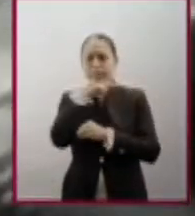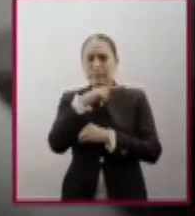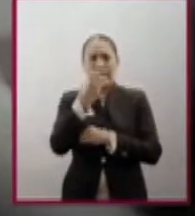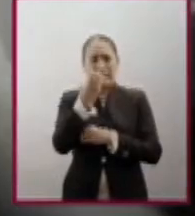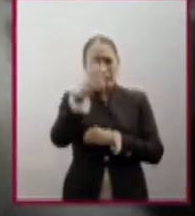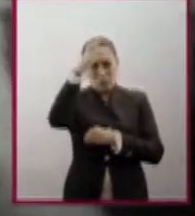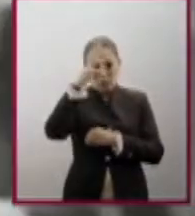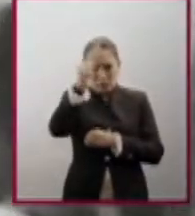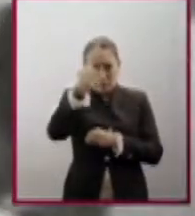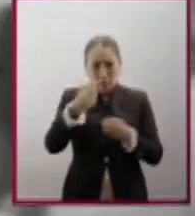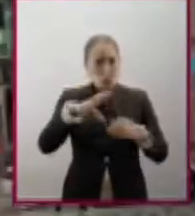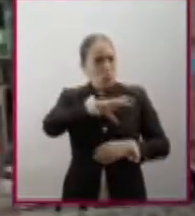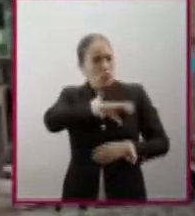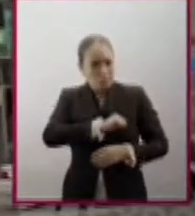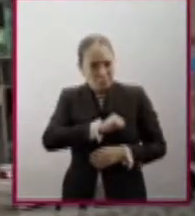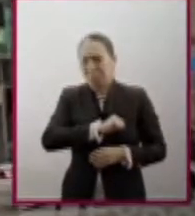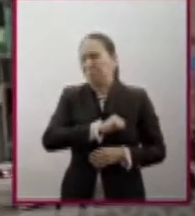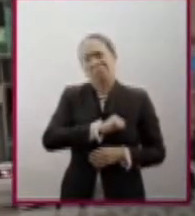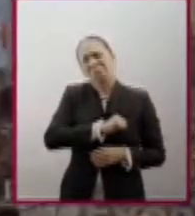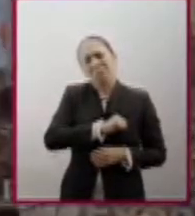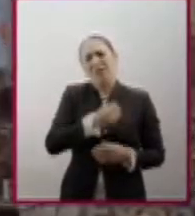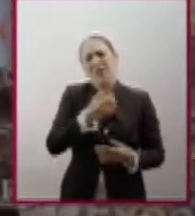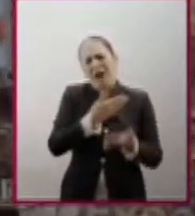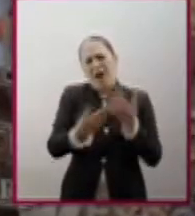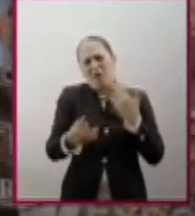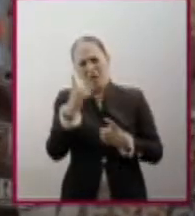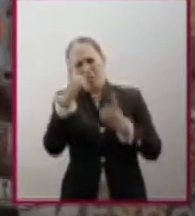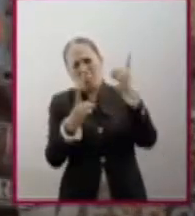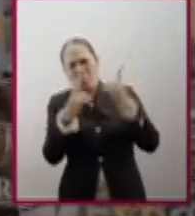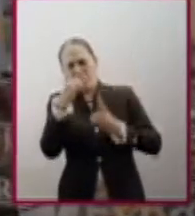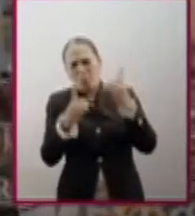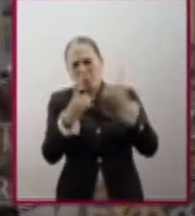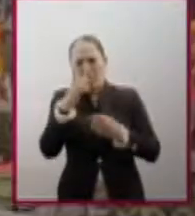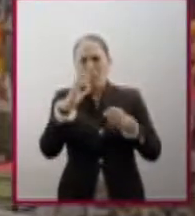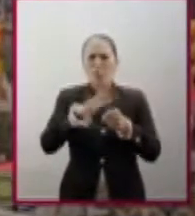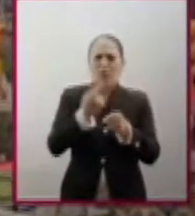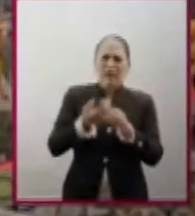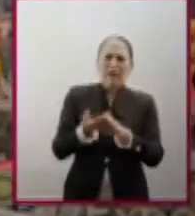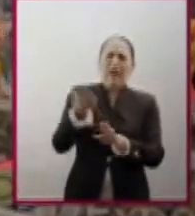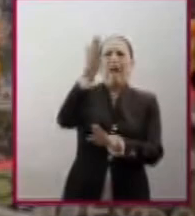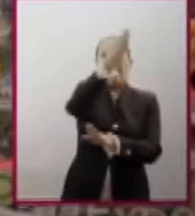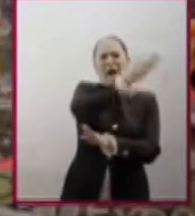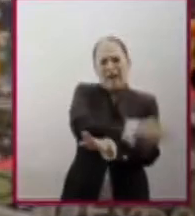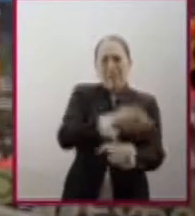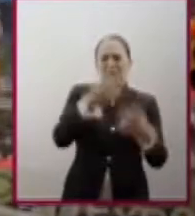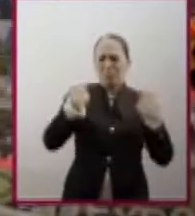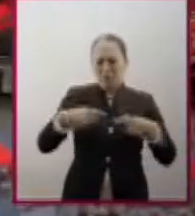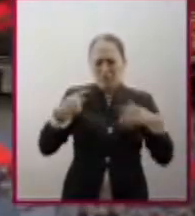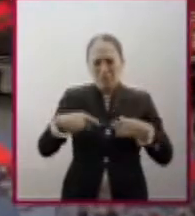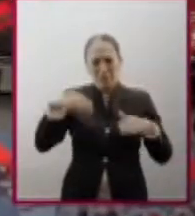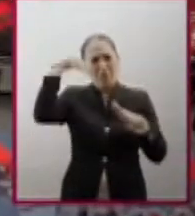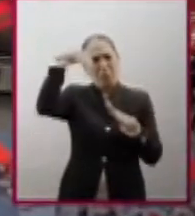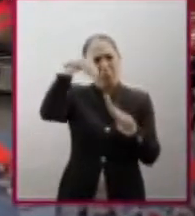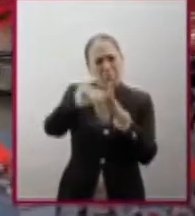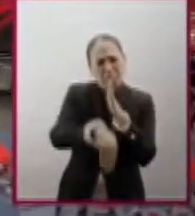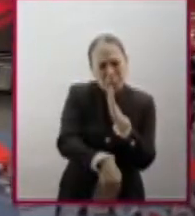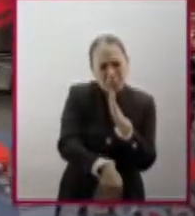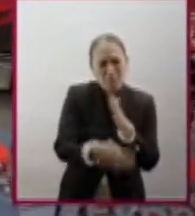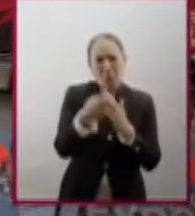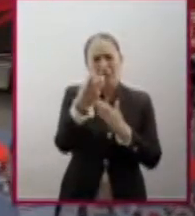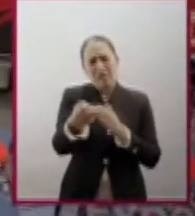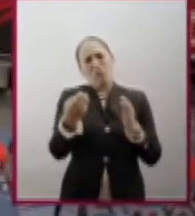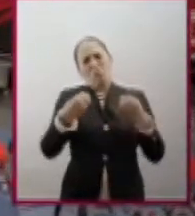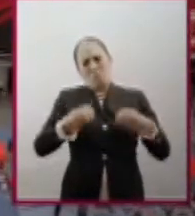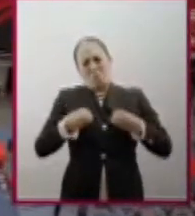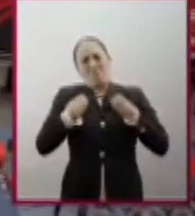tan populares como antes. Incluso el día de hoy son muy cuestionados por el efecto que tuvieron en el deterioro de la sociedad por promover